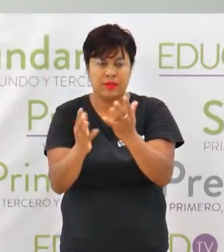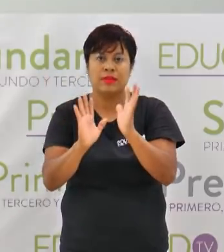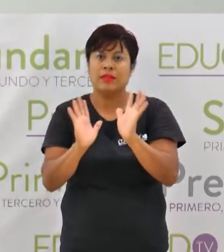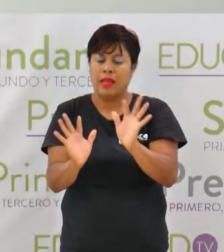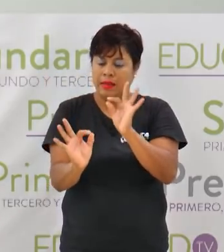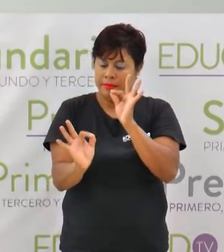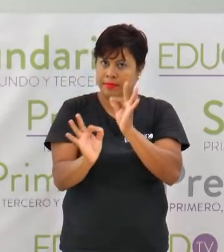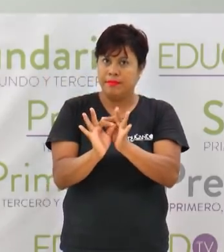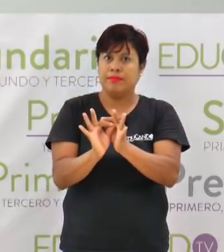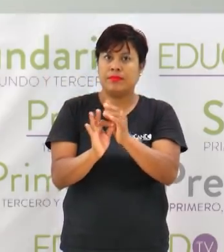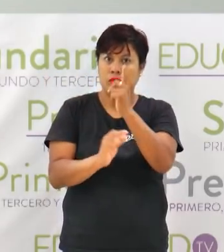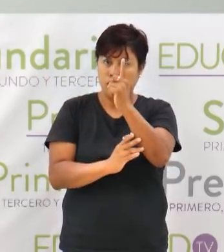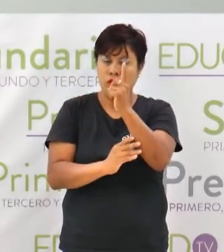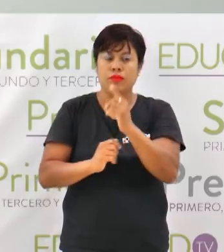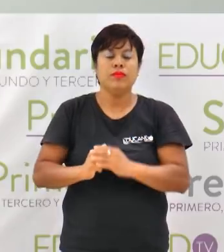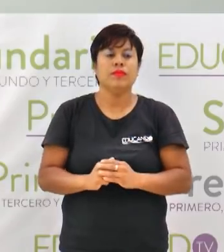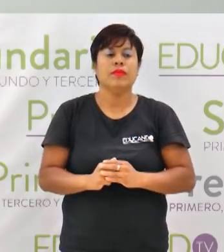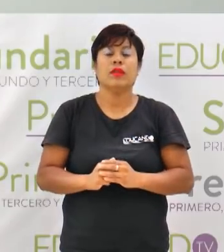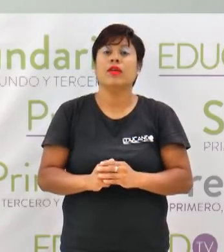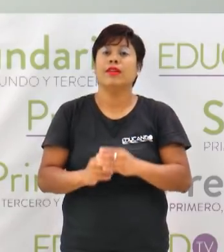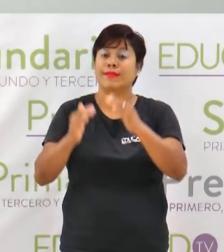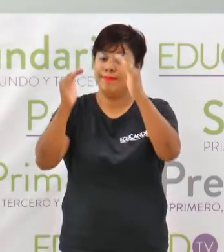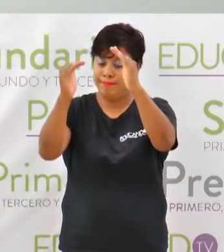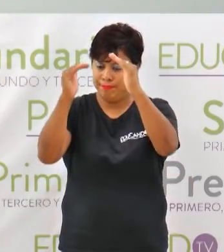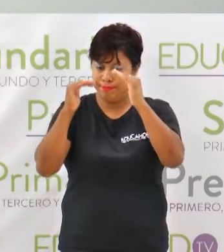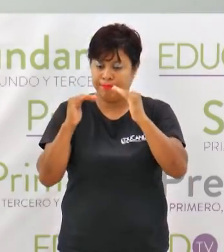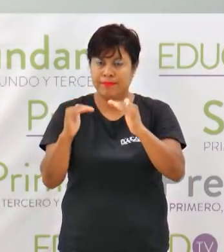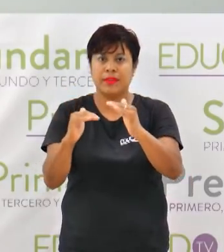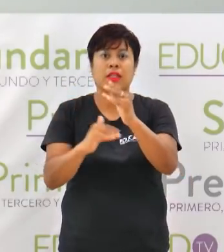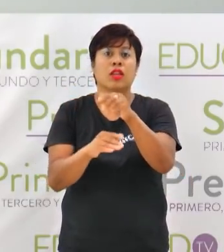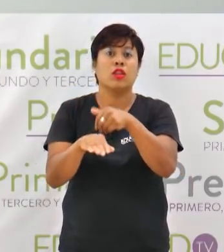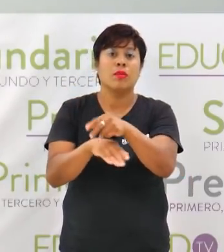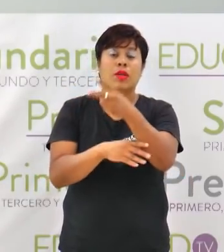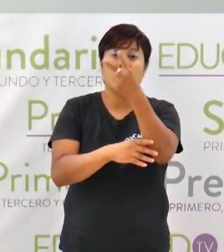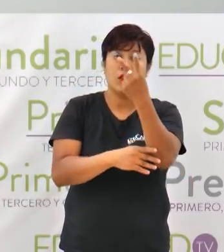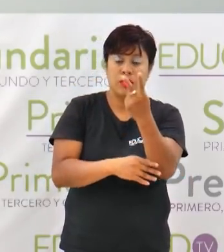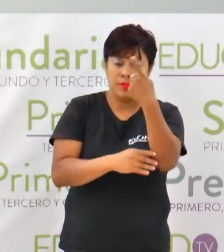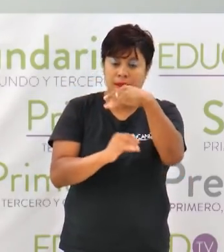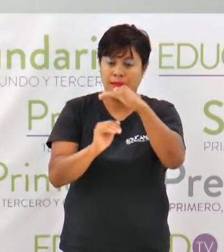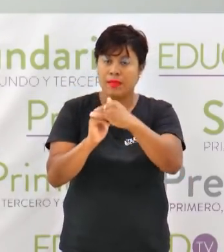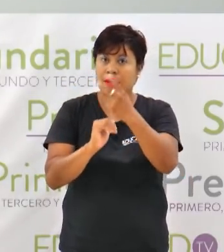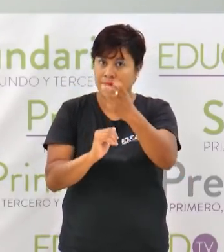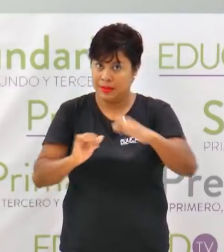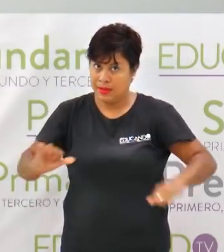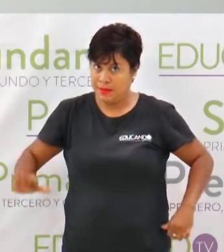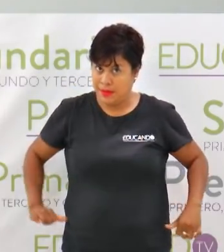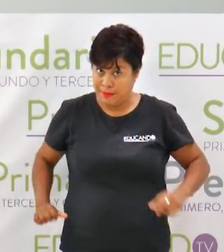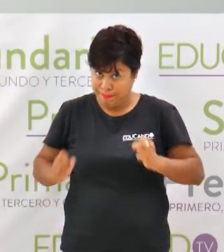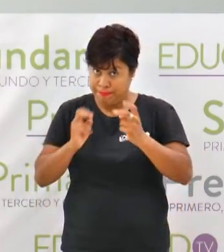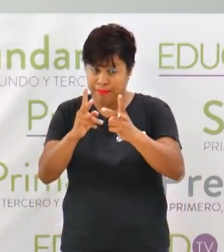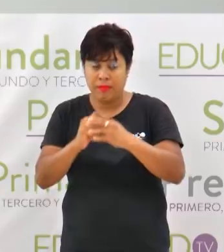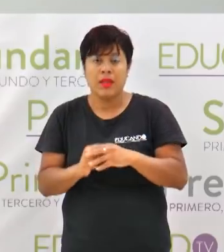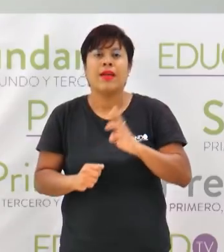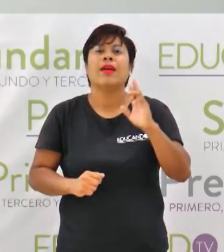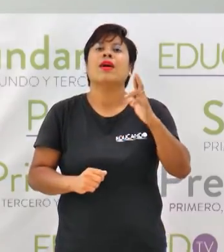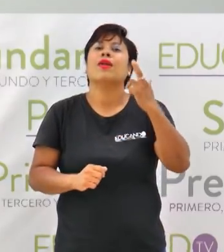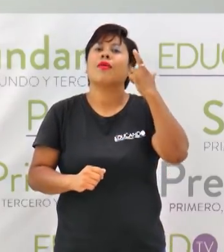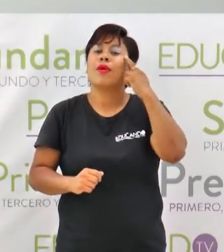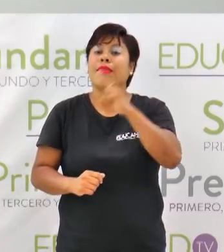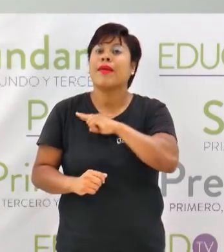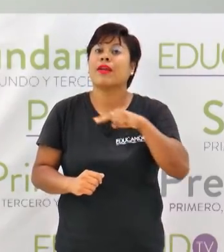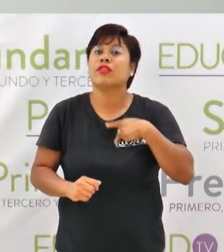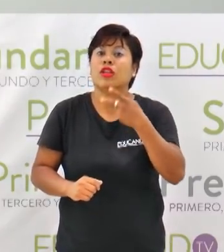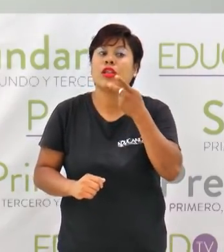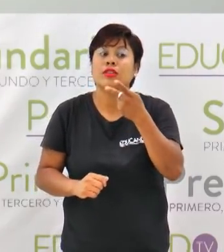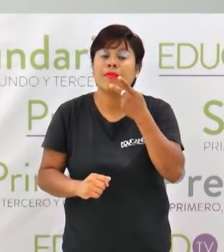ya realizamos esta oración. Vamos con la siguiente para concluir el ejercicio, ¿te parece? Recuerda que